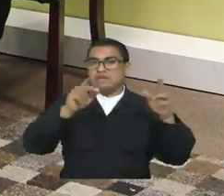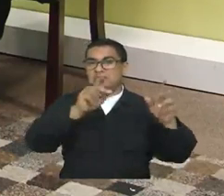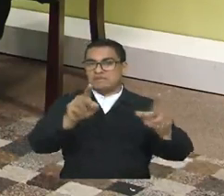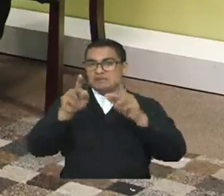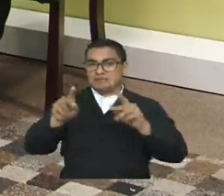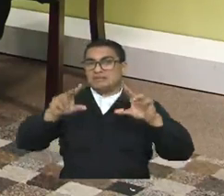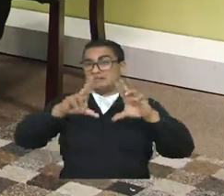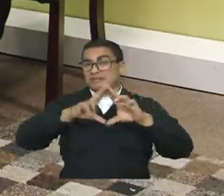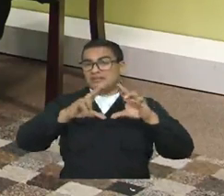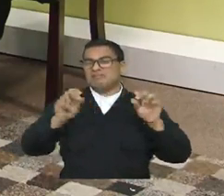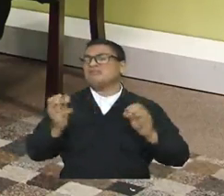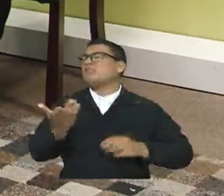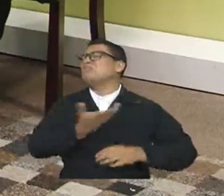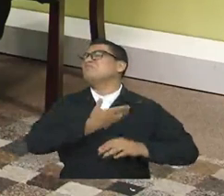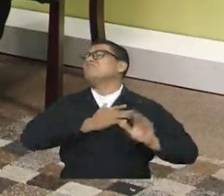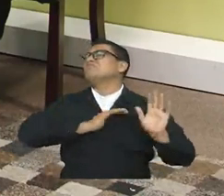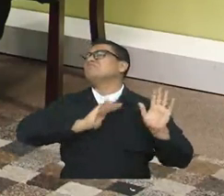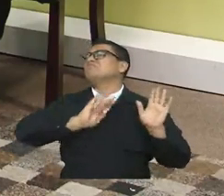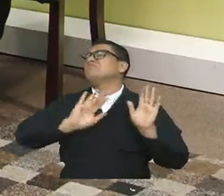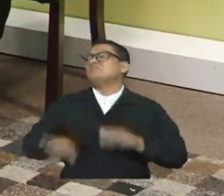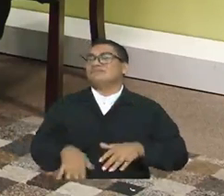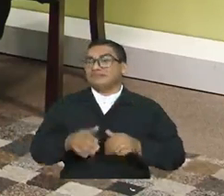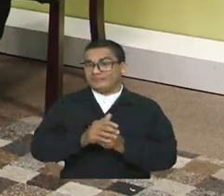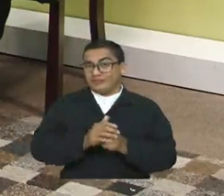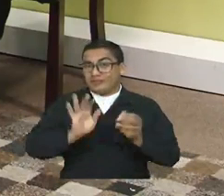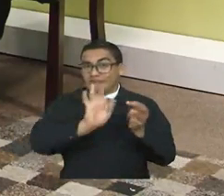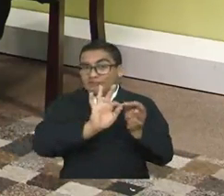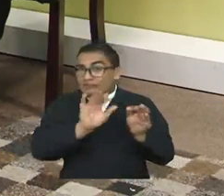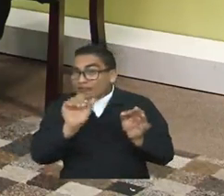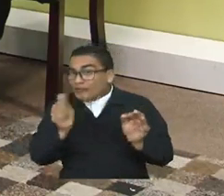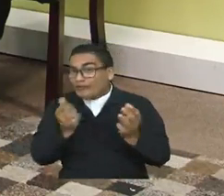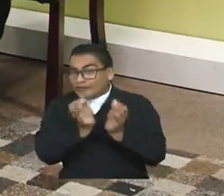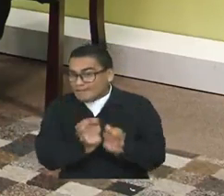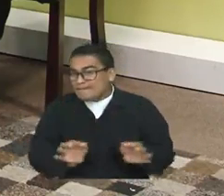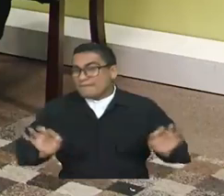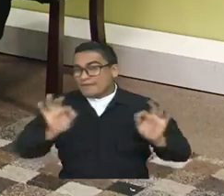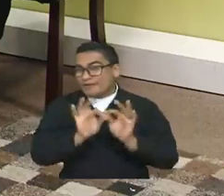gustan las ensaladas, las frutas, que son muy importantes.